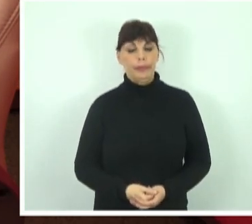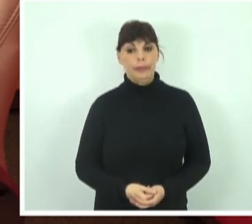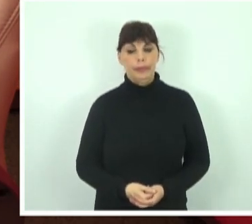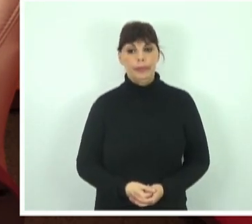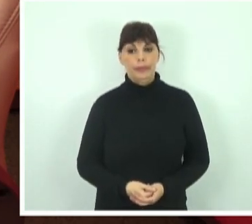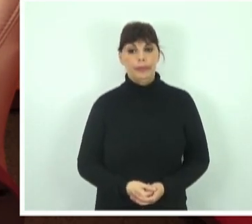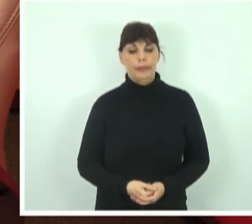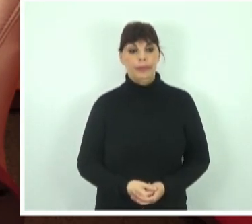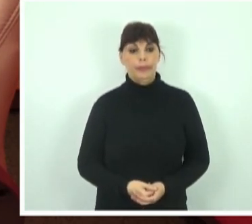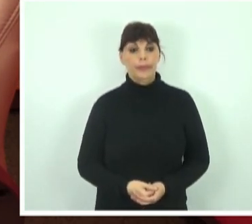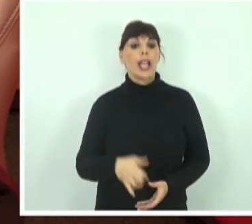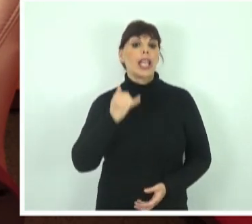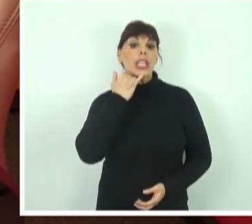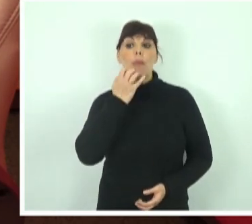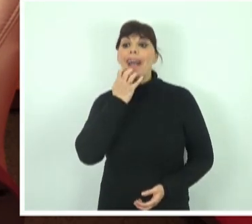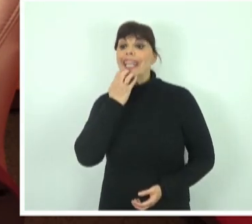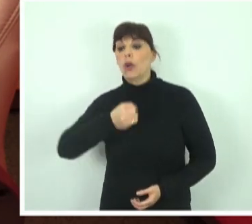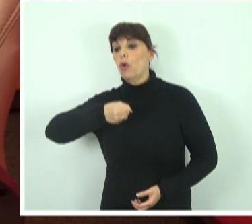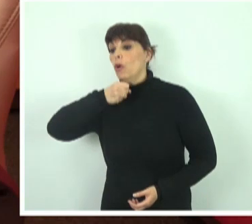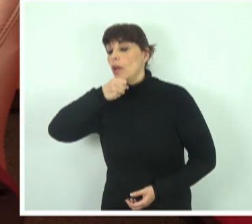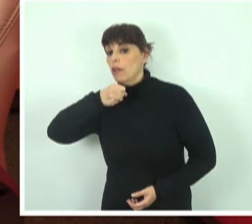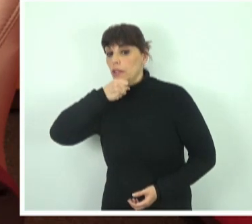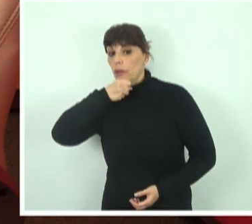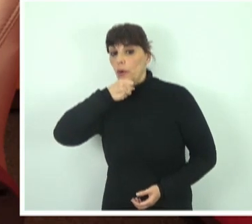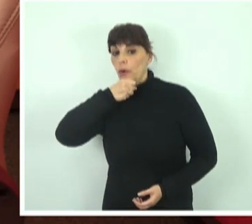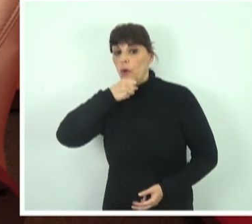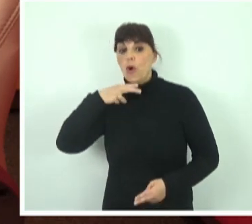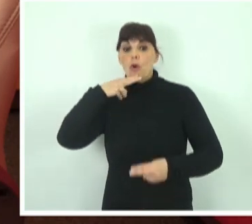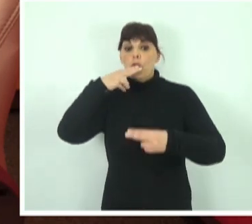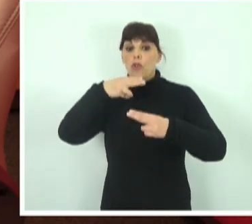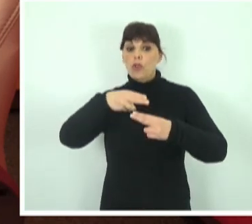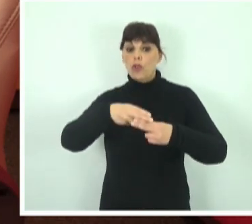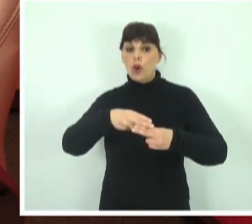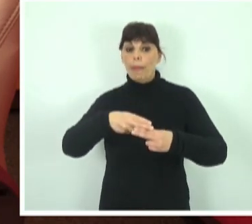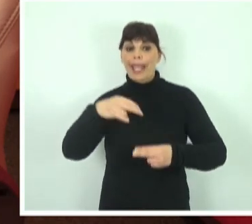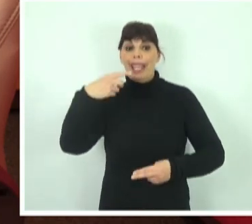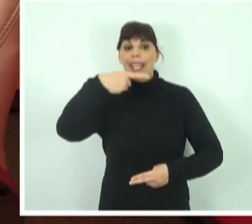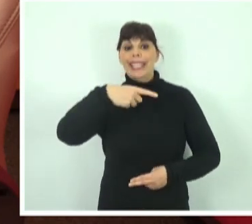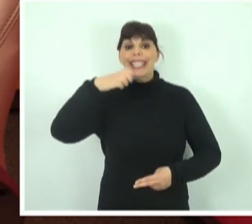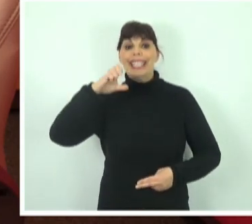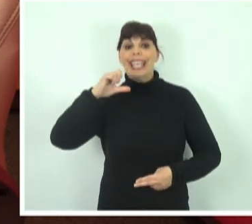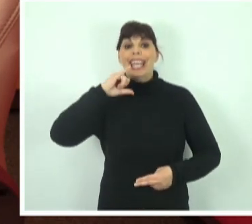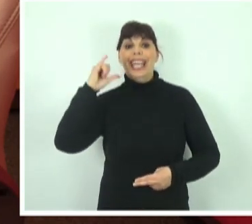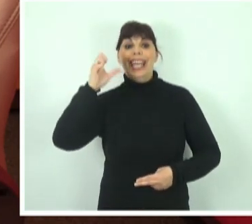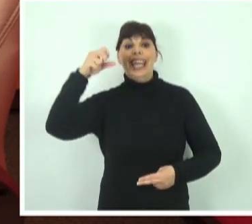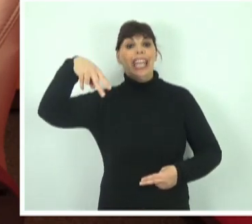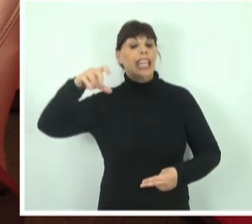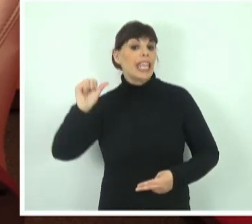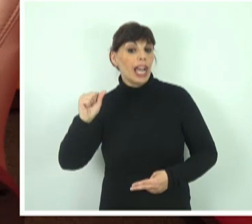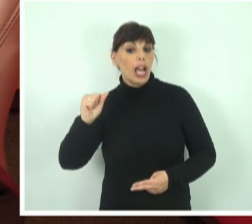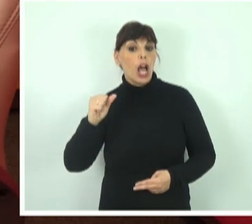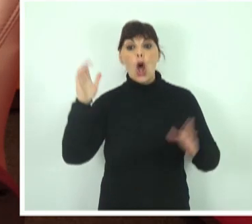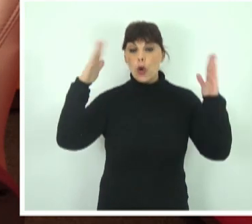eso se tomó del hebreo al griego esta palabra, Gehenna. Y